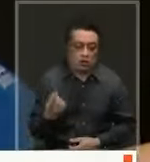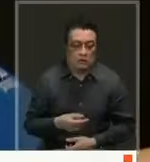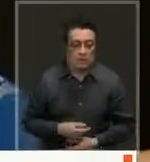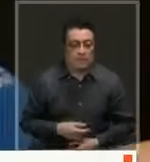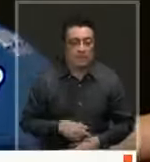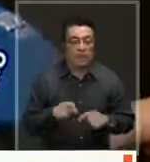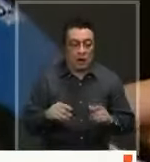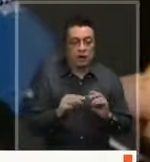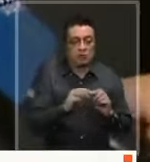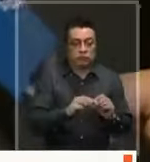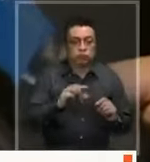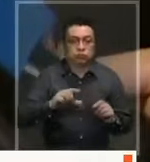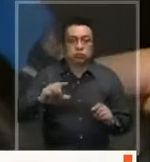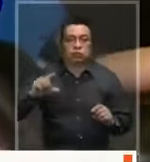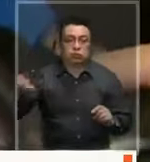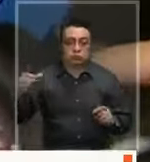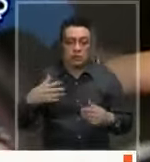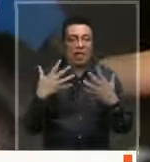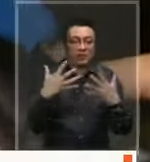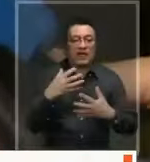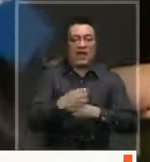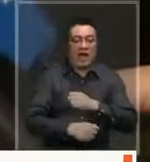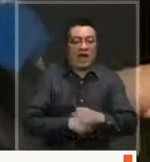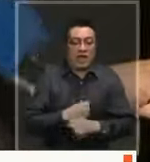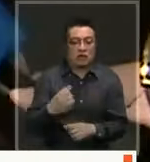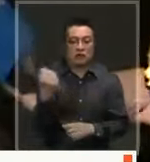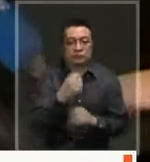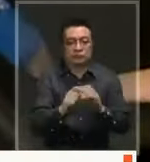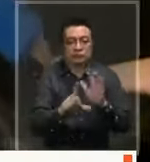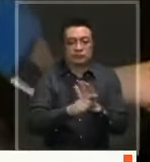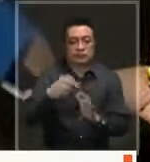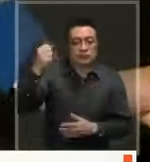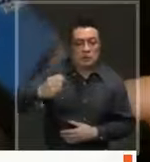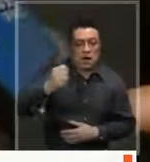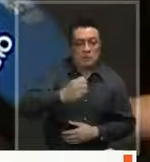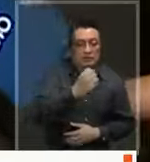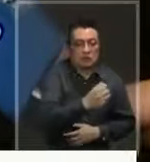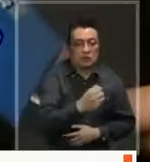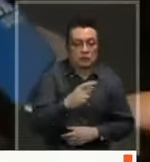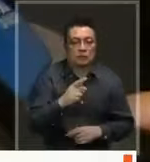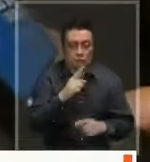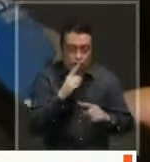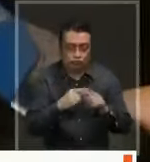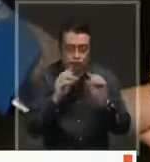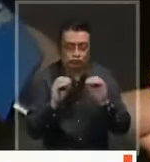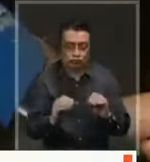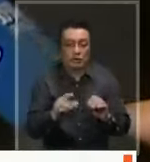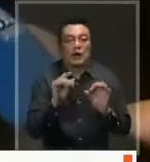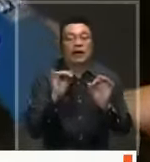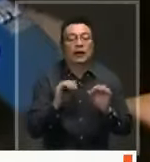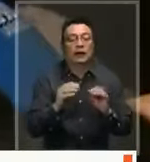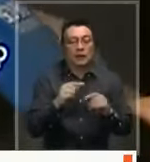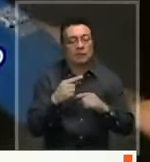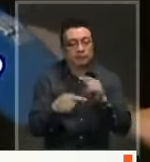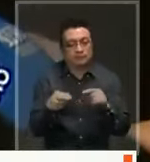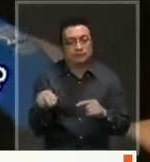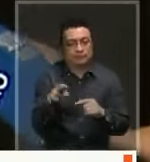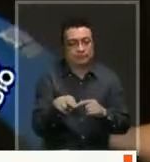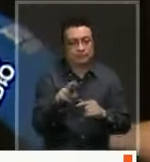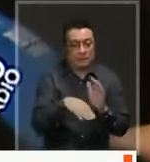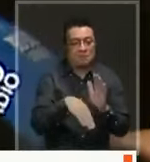alza sostenida los últimos 10 años de el delito de homicidio un homicidio con apellido homicidios que ocurran con mayor eh